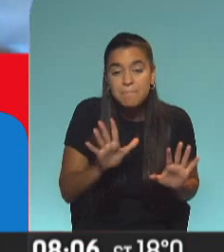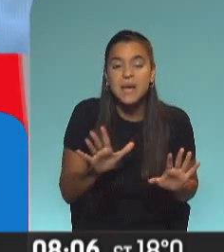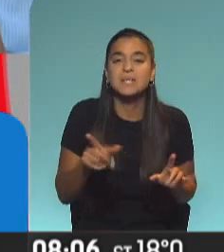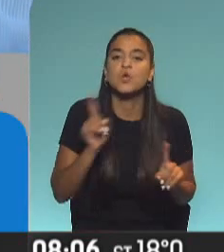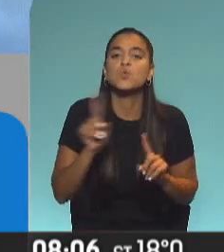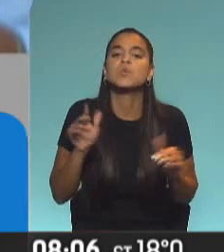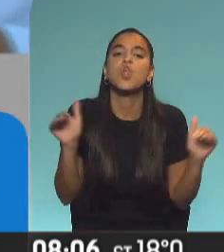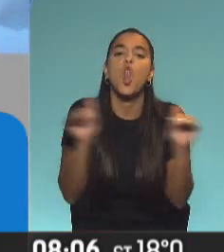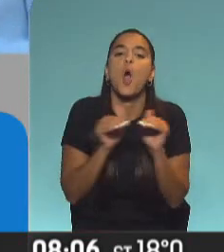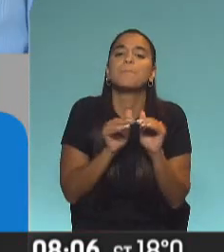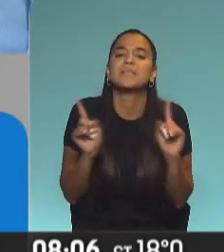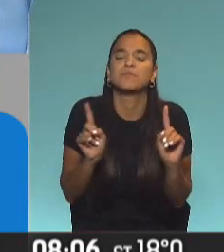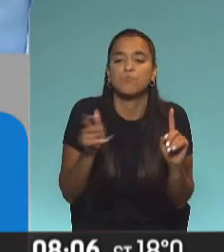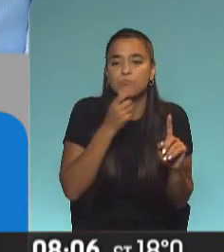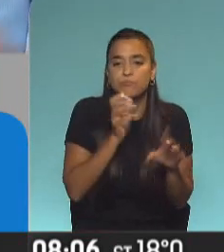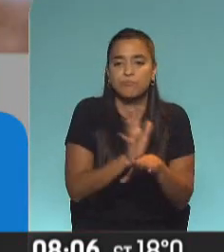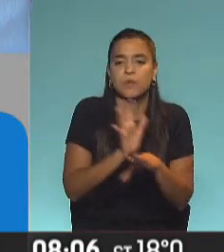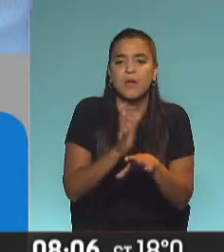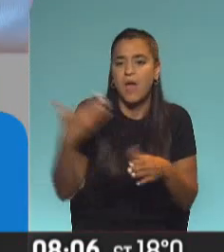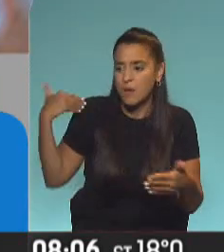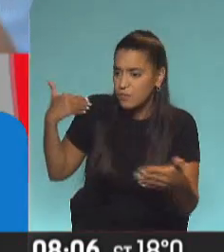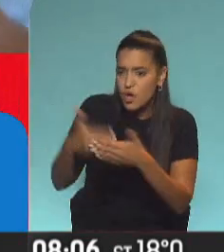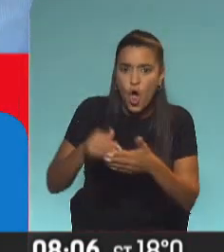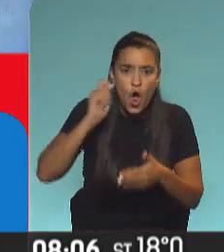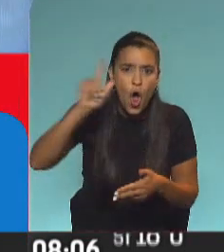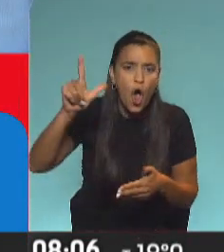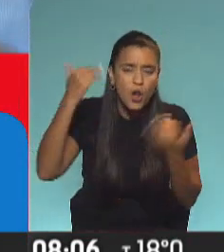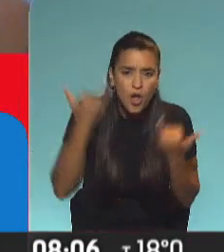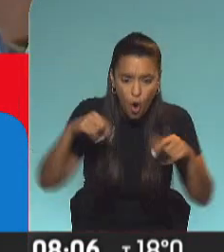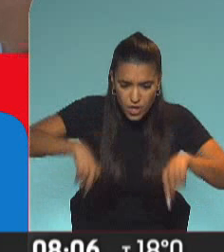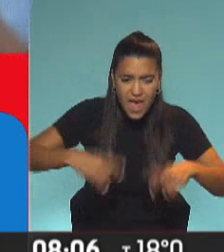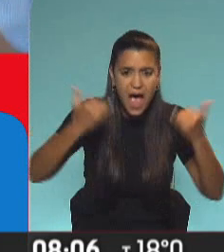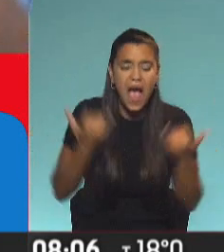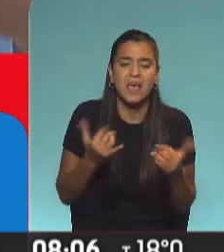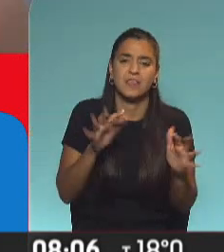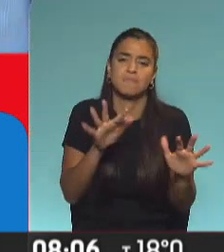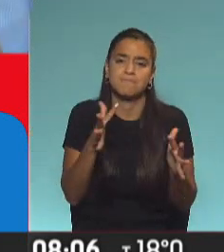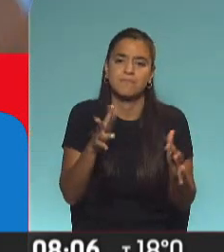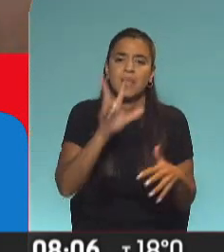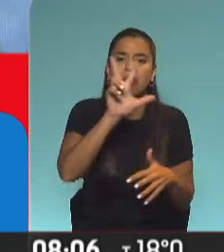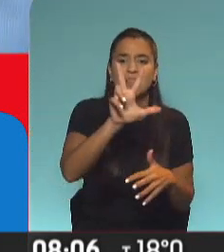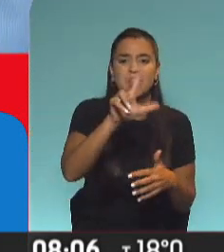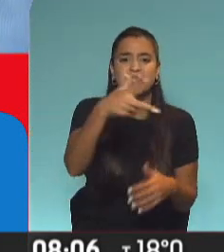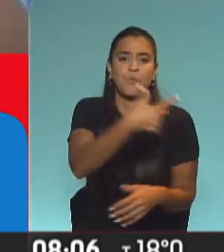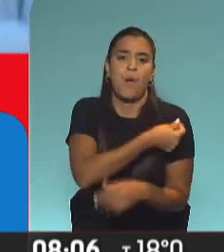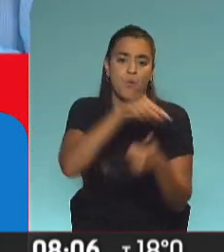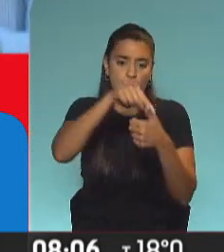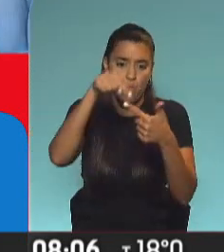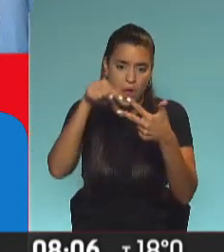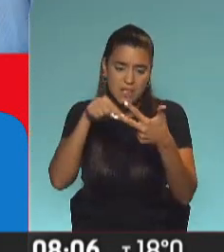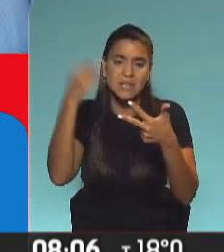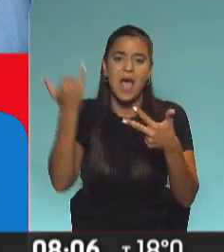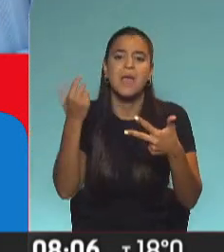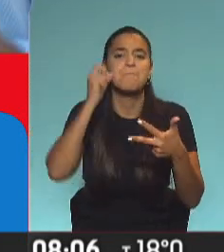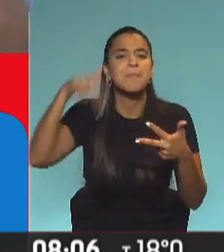equiparable el estar opacando de alguna manera lo que ha sido el logro de hoy tener por lo menos 3 vacunas con